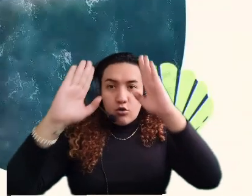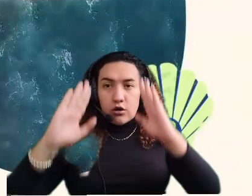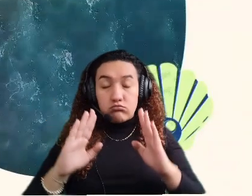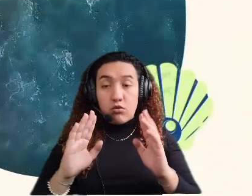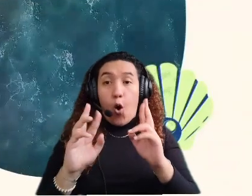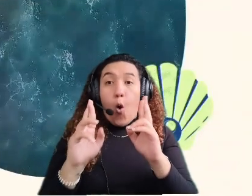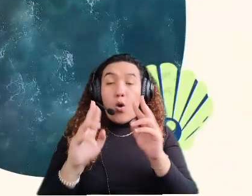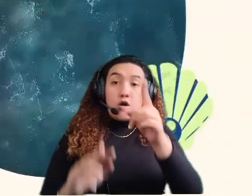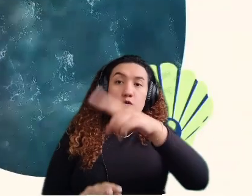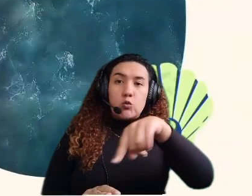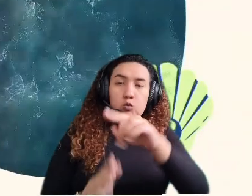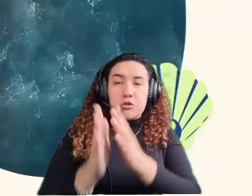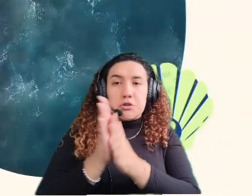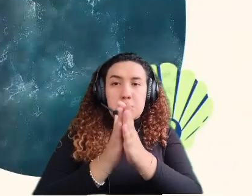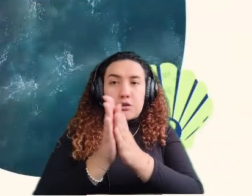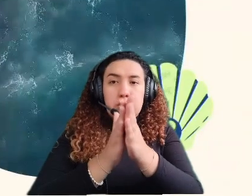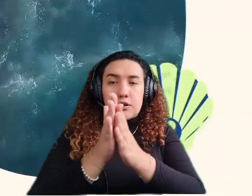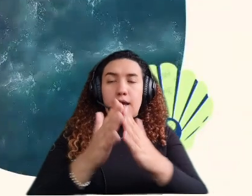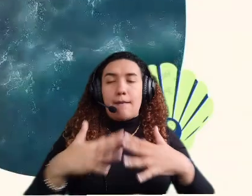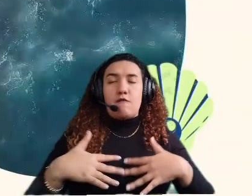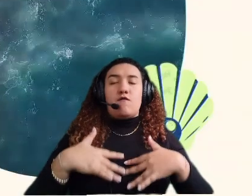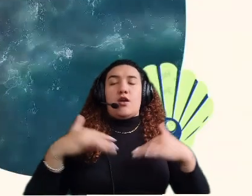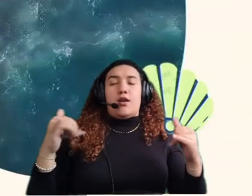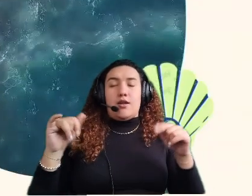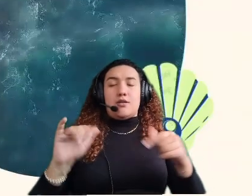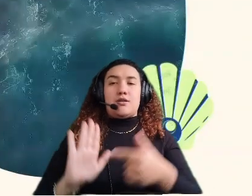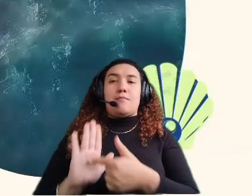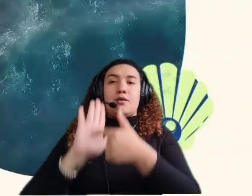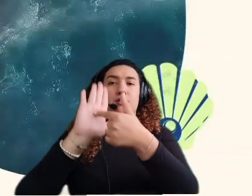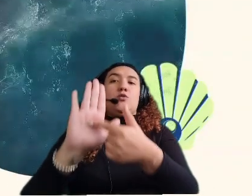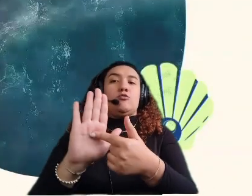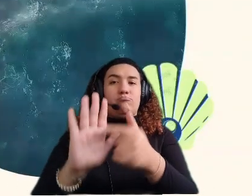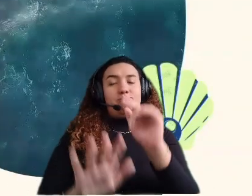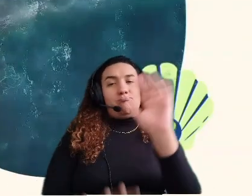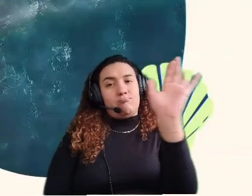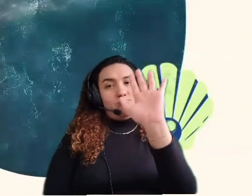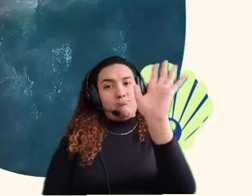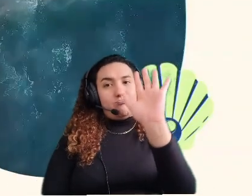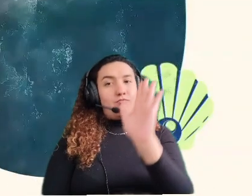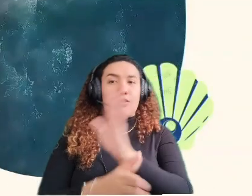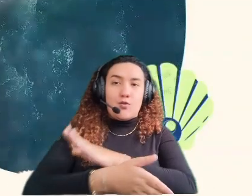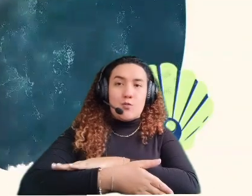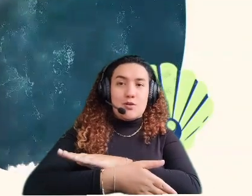y que espero que hayan disfrutado de la presentación y hasta luego. Chau, chau.